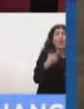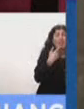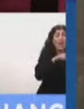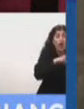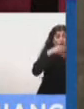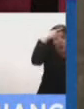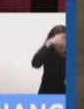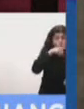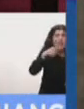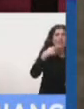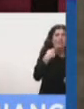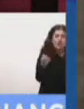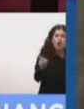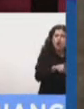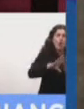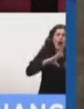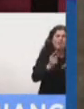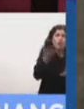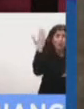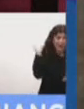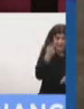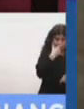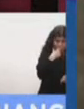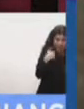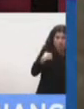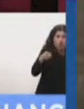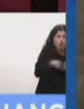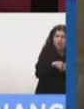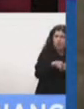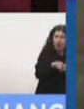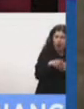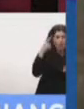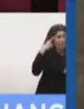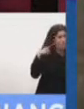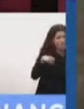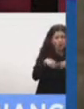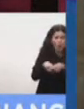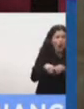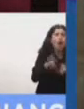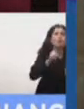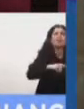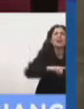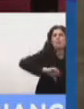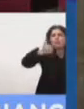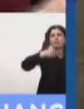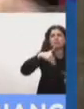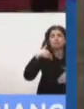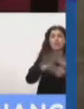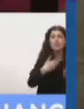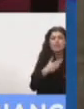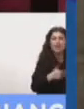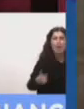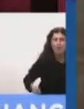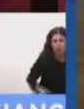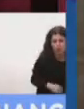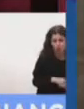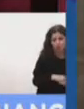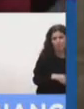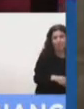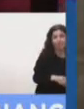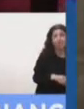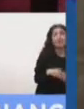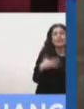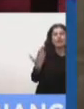Tanto tiempo. Bueno, y sí, realmente pasó mucho tiempo porque la última sesión fue el pasado 12 de julio, Alfredo. Así que así